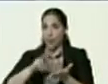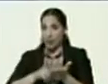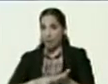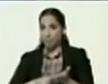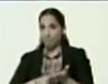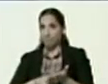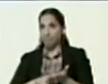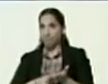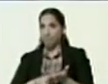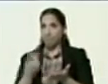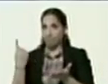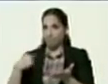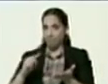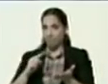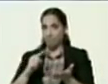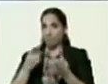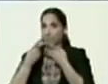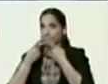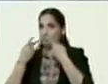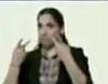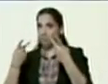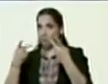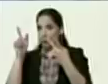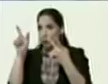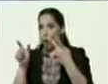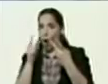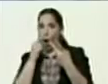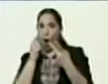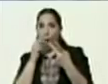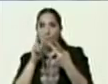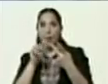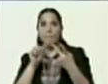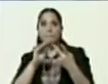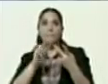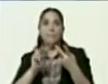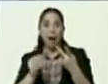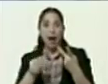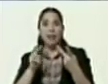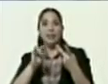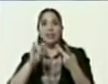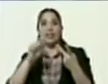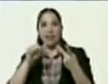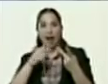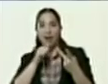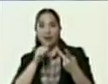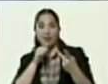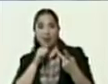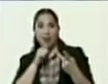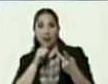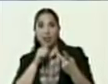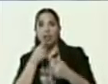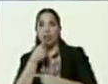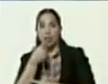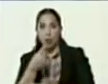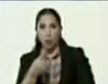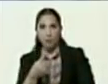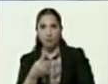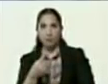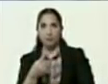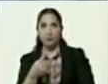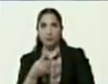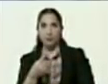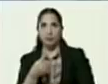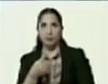en el testimonio del señor Argenis Baca, alias Vaquita, quien accedió a